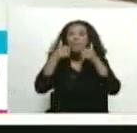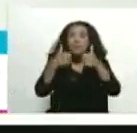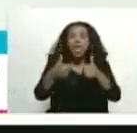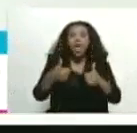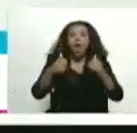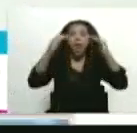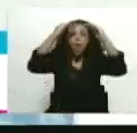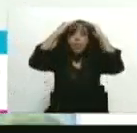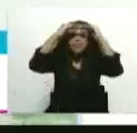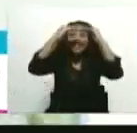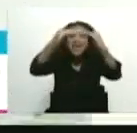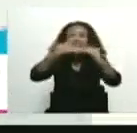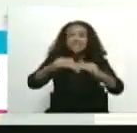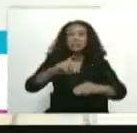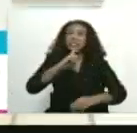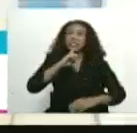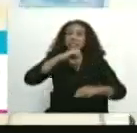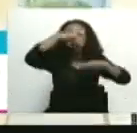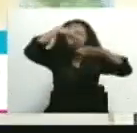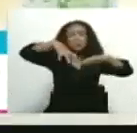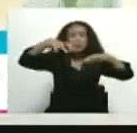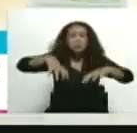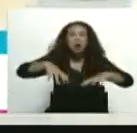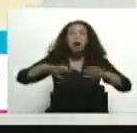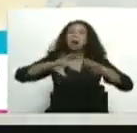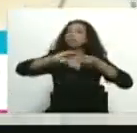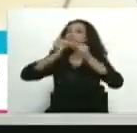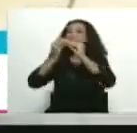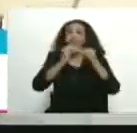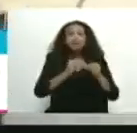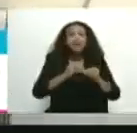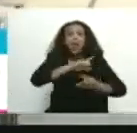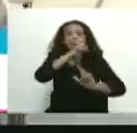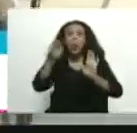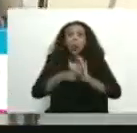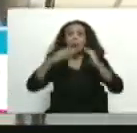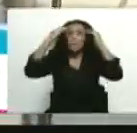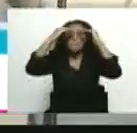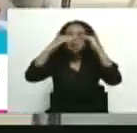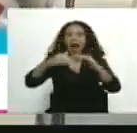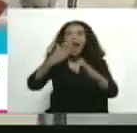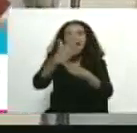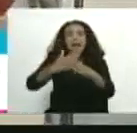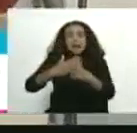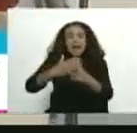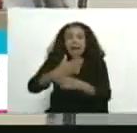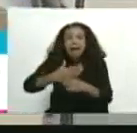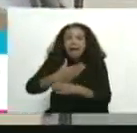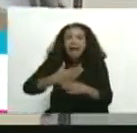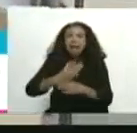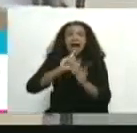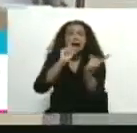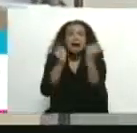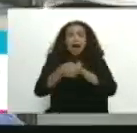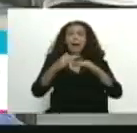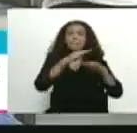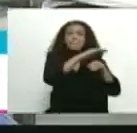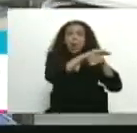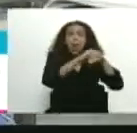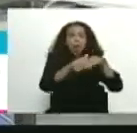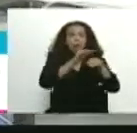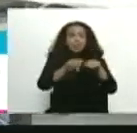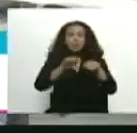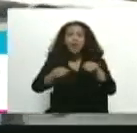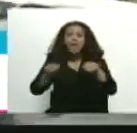los techos, también se logró la recuperación de todo el machimbrado, el impermeabilizado, el cambio de tejas y